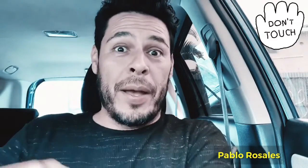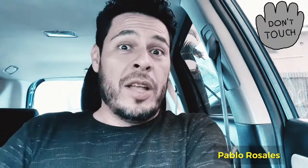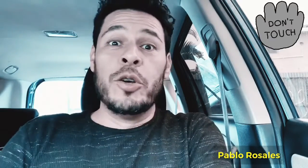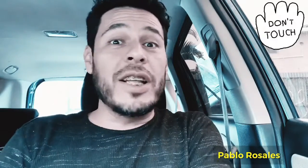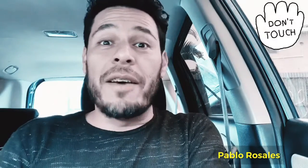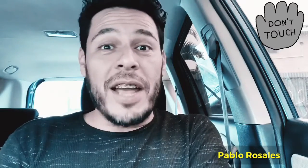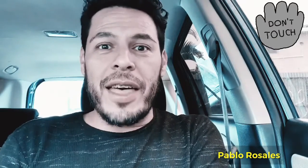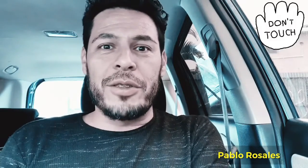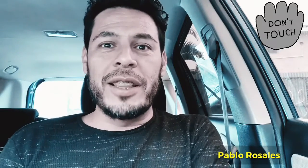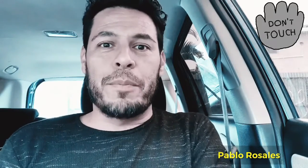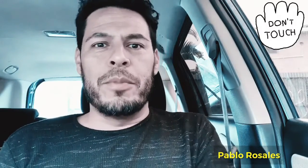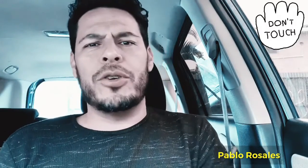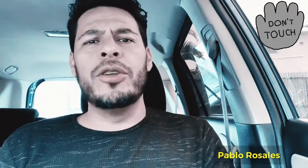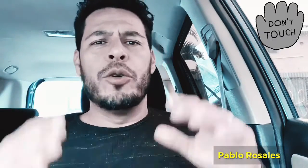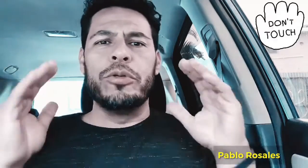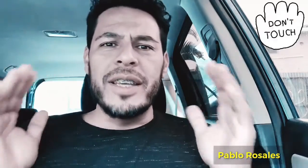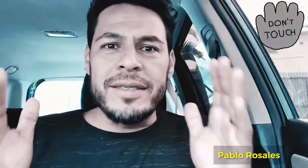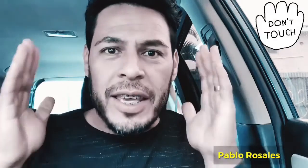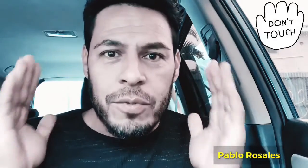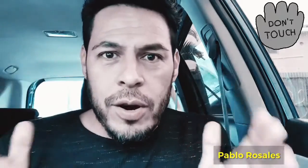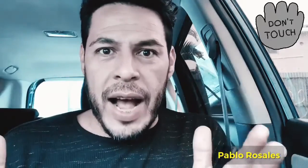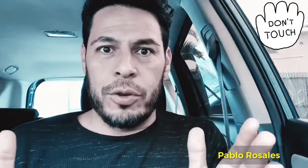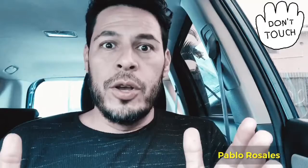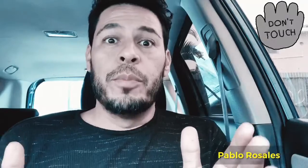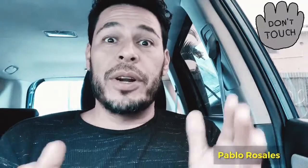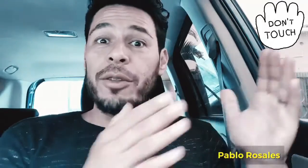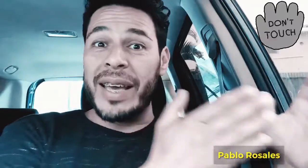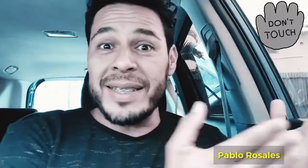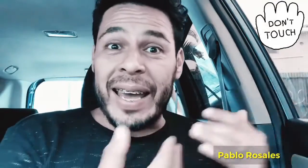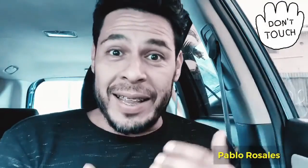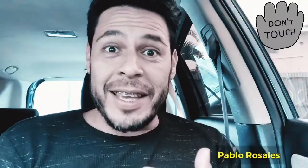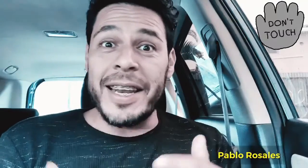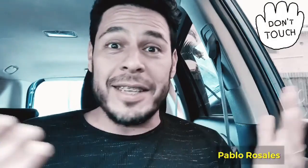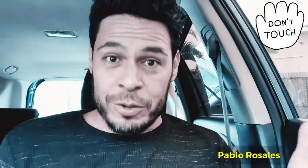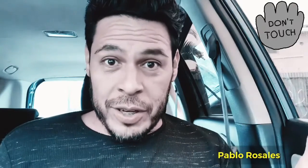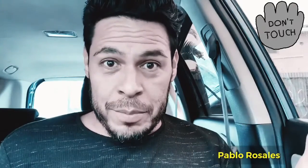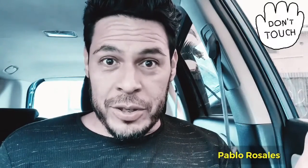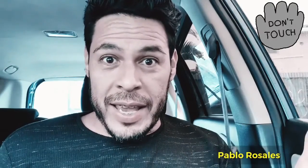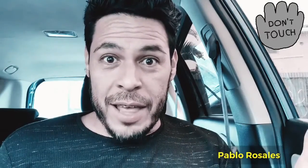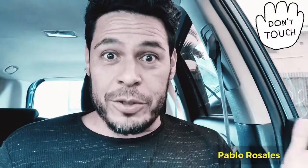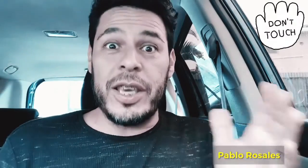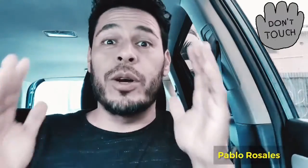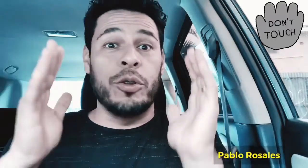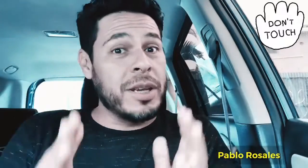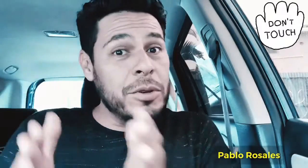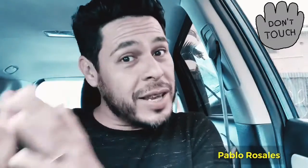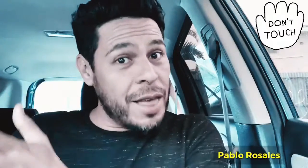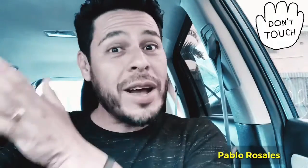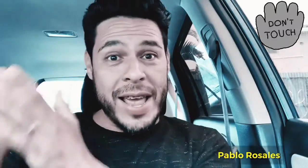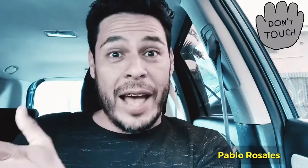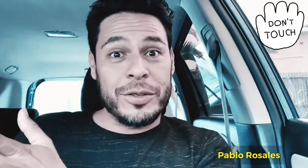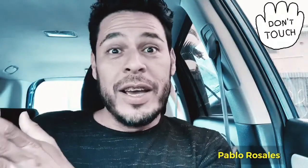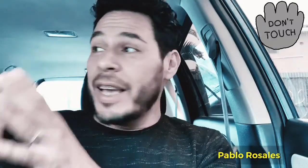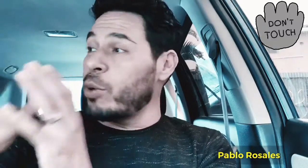MAP, no se le habría dado tanta promoción, usted está equivocado. Porque lo que esta gente quiere es que nos quedemos callados. Y cuando nos hemos